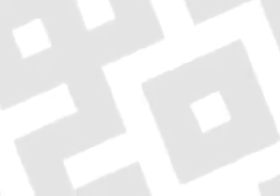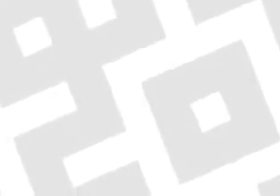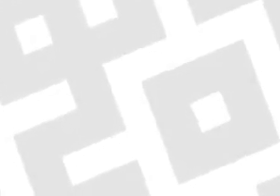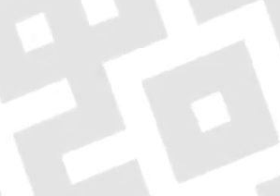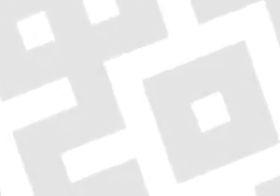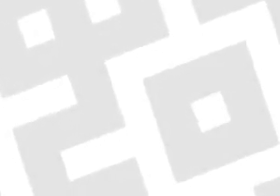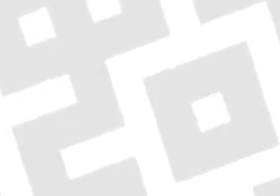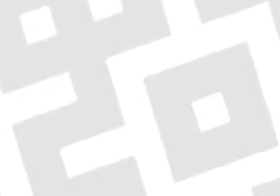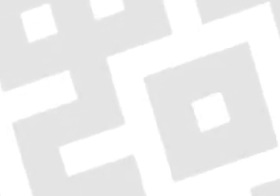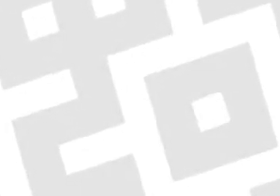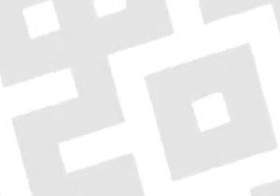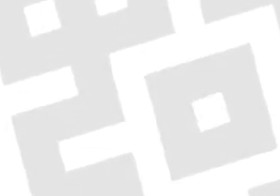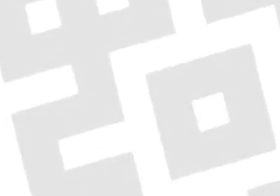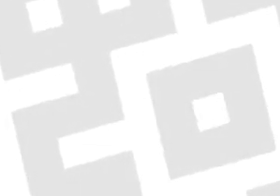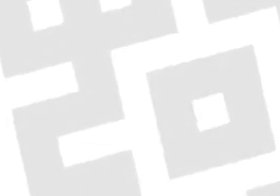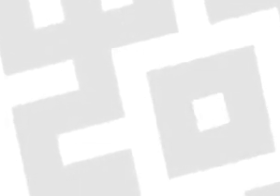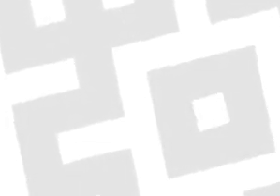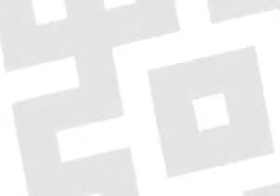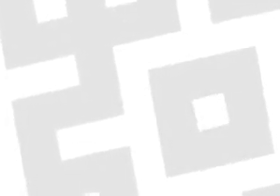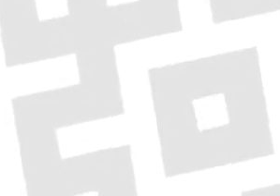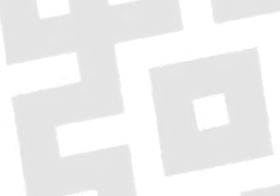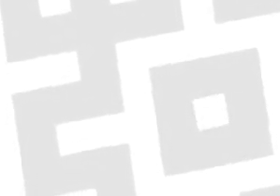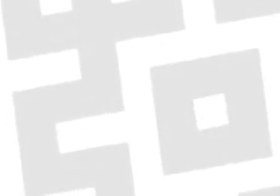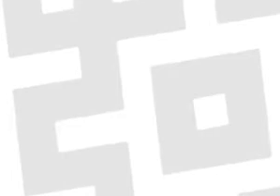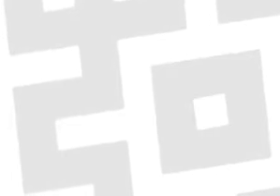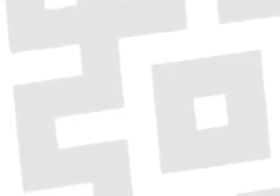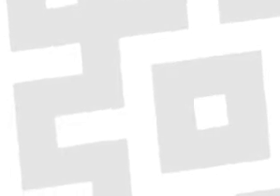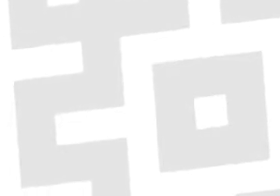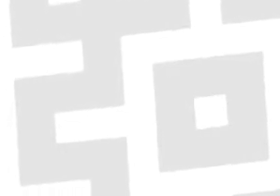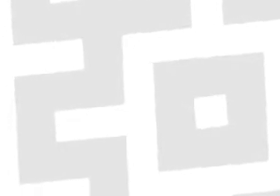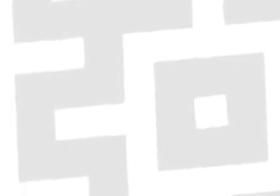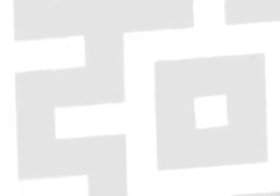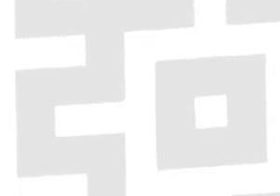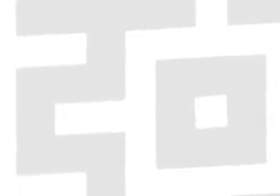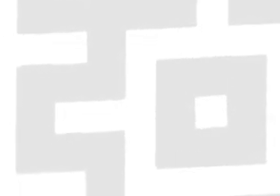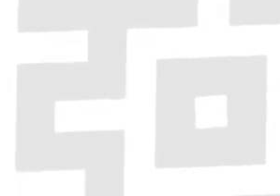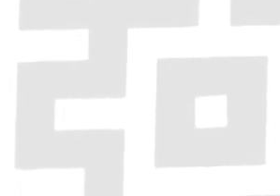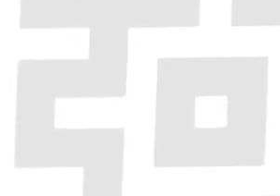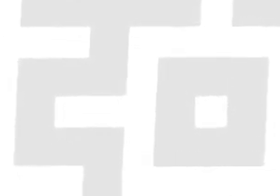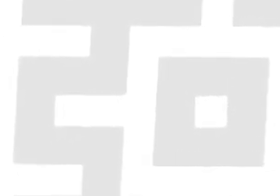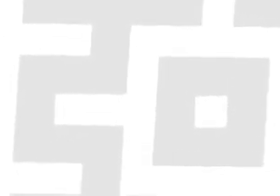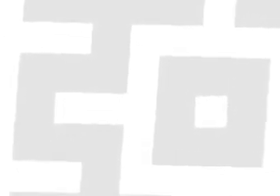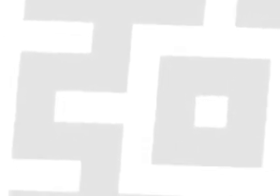Estrategia estatal contra el coronavirus. Actualización en Veracruz.